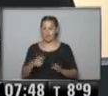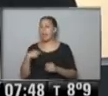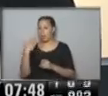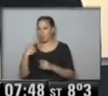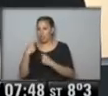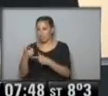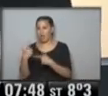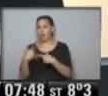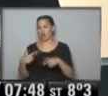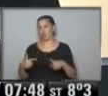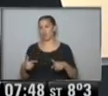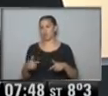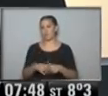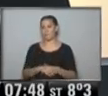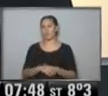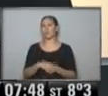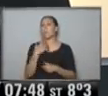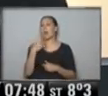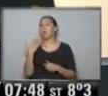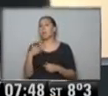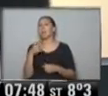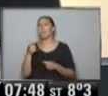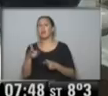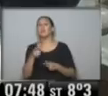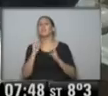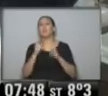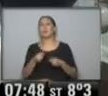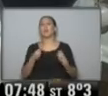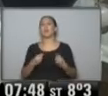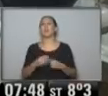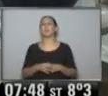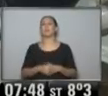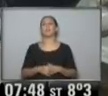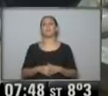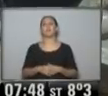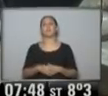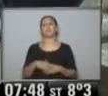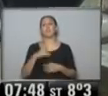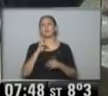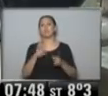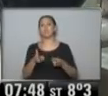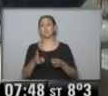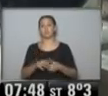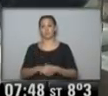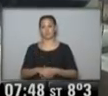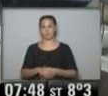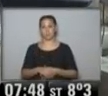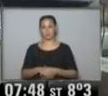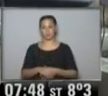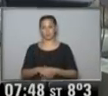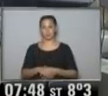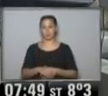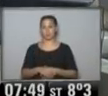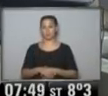alguno de estos beneficios el que le corresponda obviamente también Patricia se se va a a a estar disponible